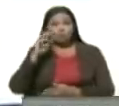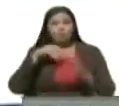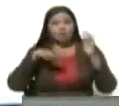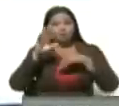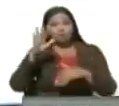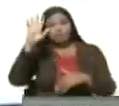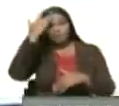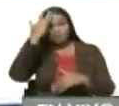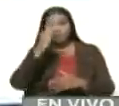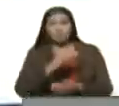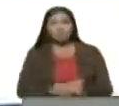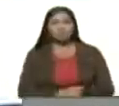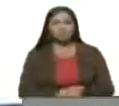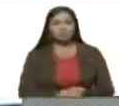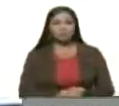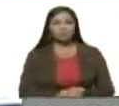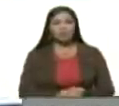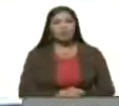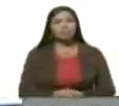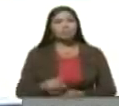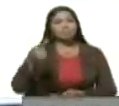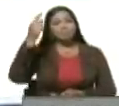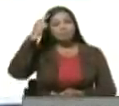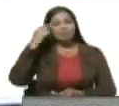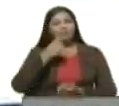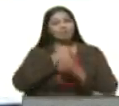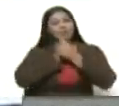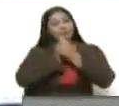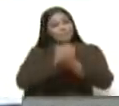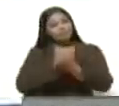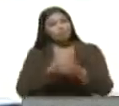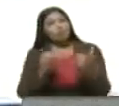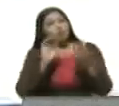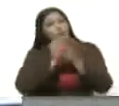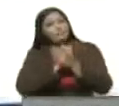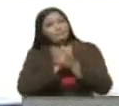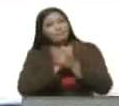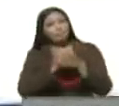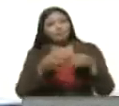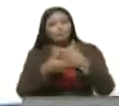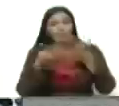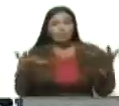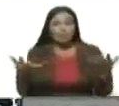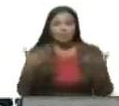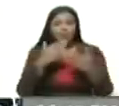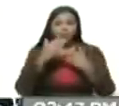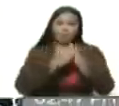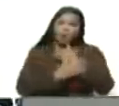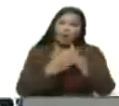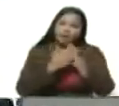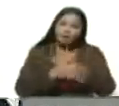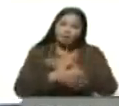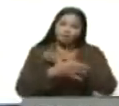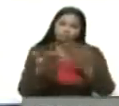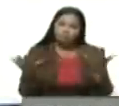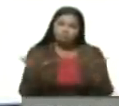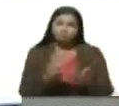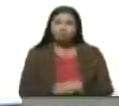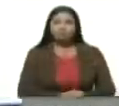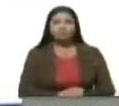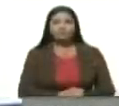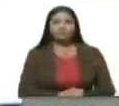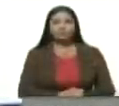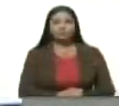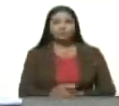de febrero, día del amor y de la amistad, expresamos nuestro cariño, nuestro